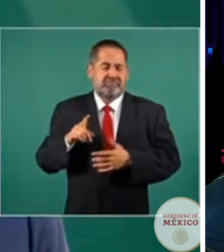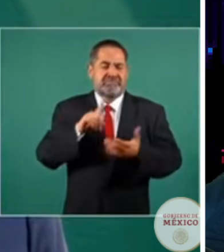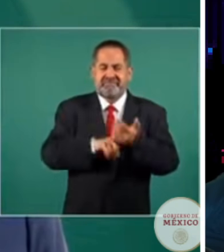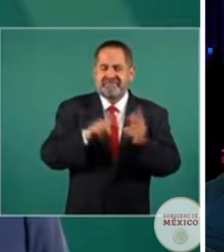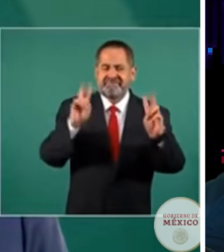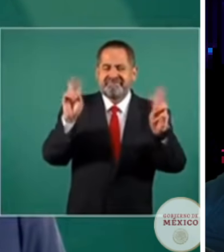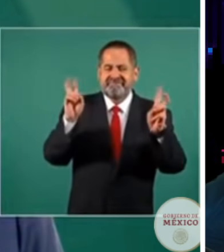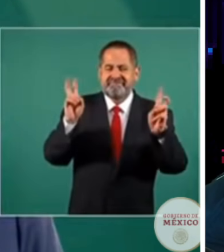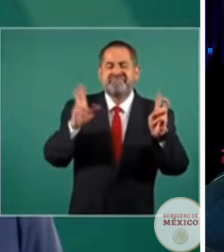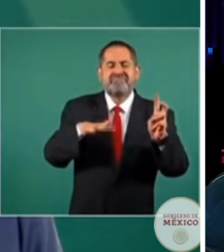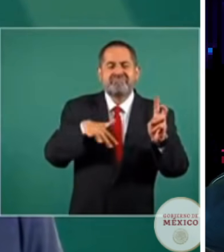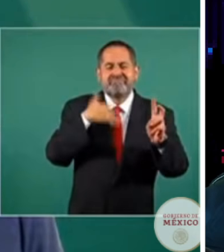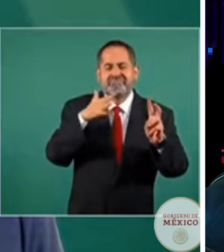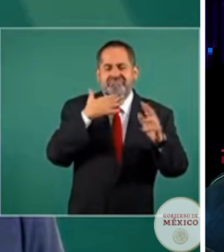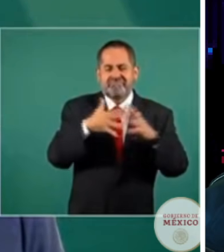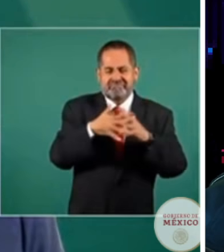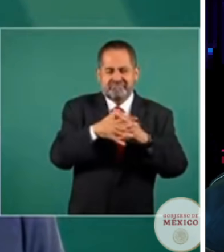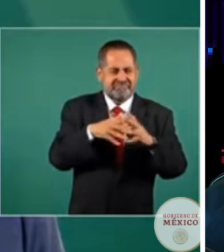Sucia.